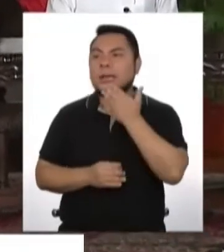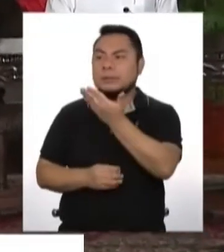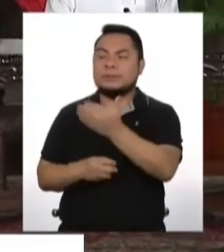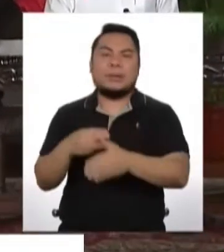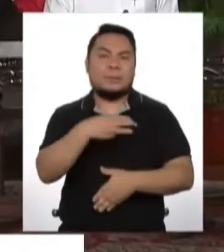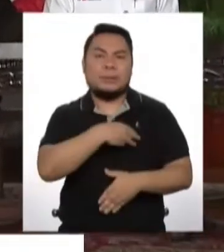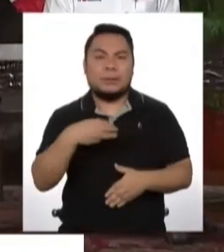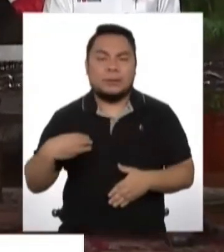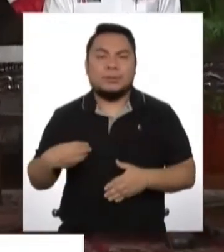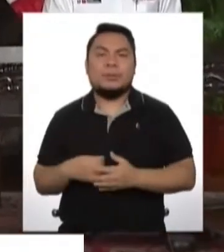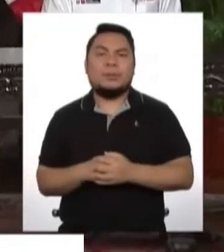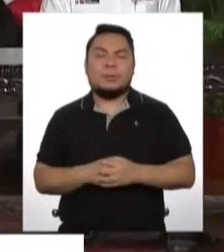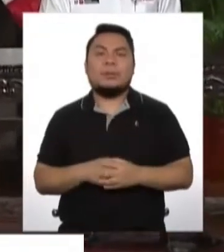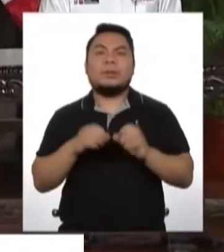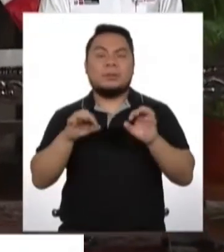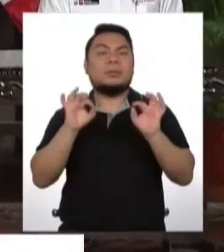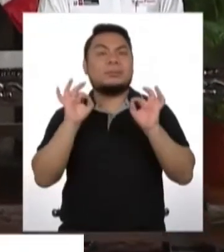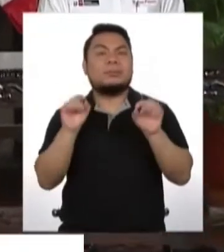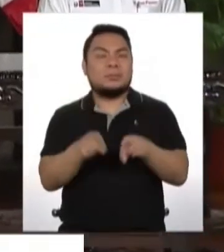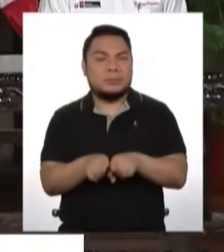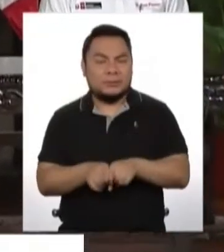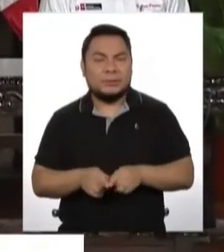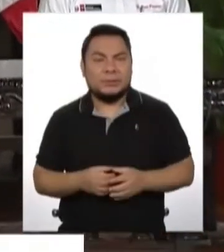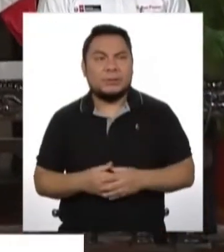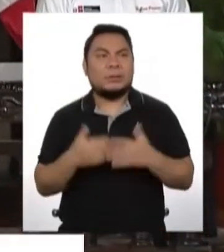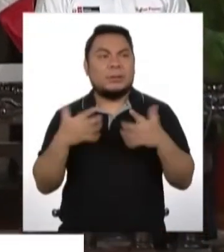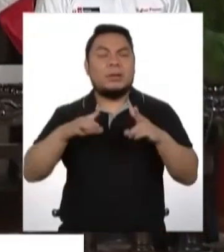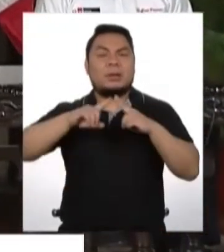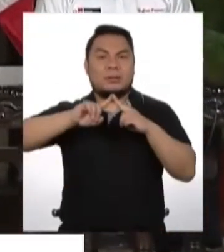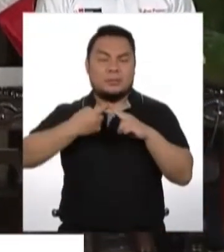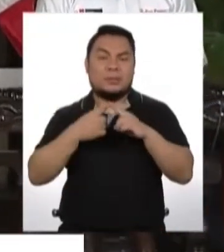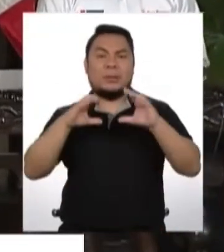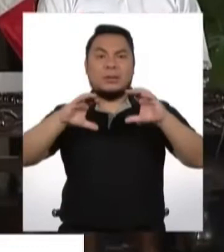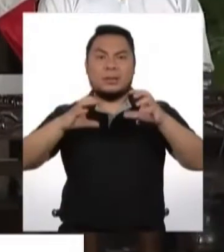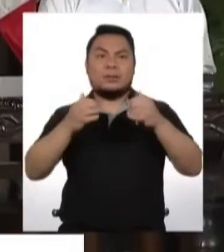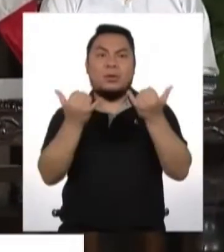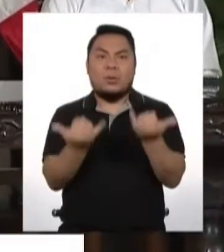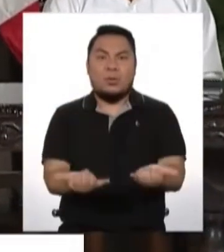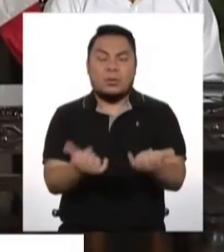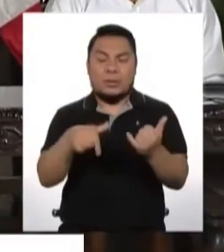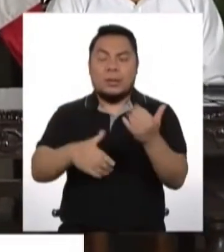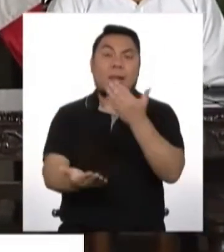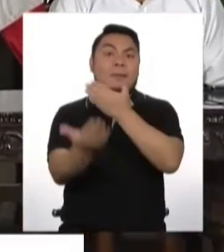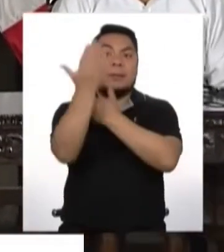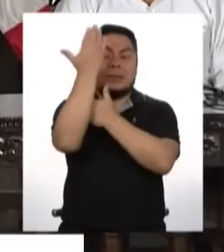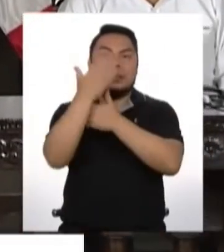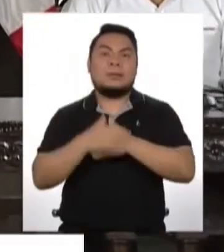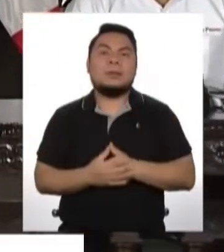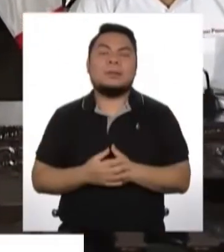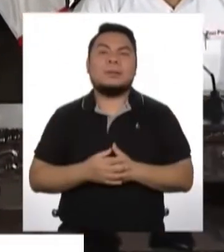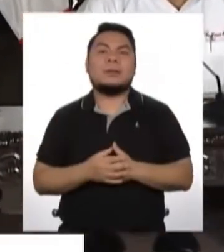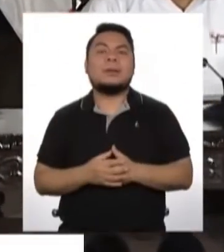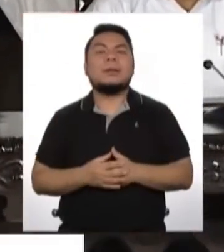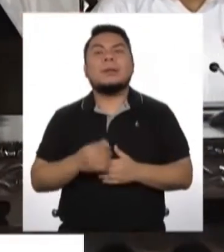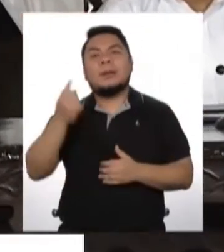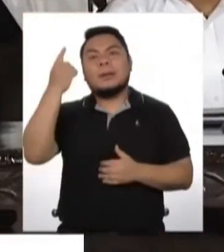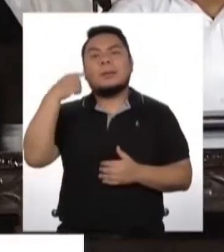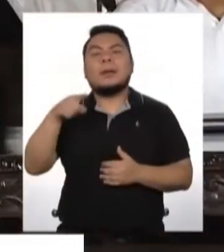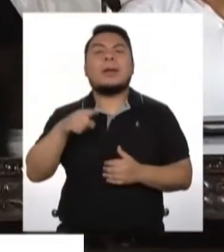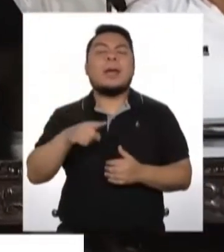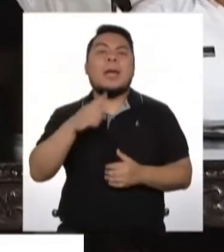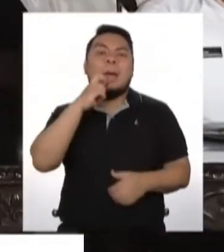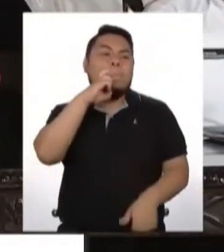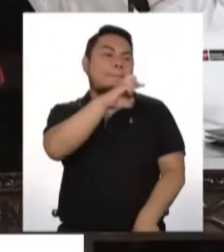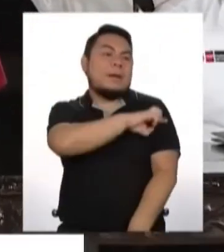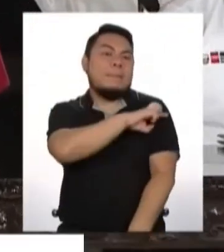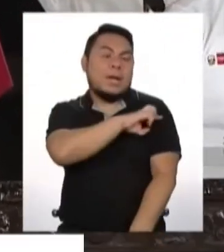ministro. Y efectivamente, hemos empezado las clases hoy en la mañana para primaria, para